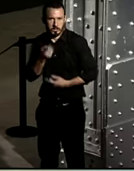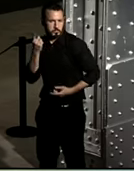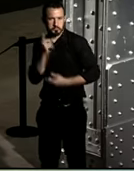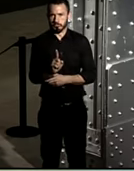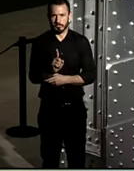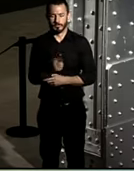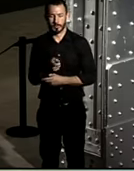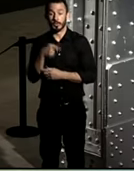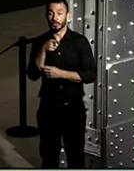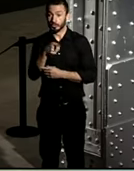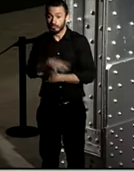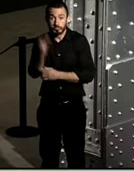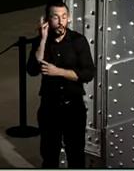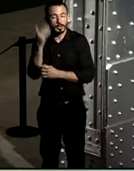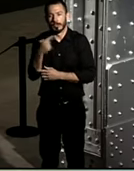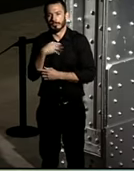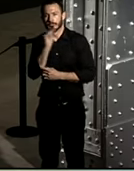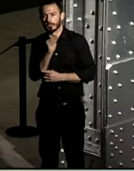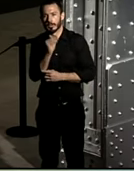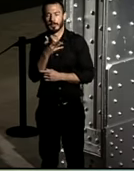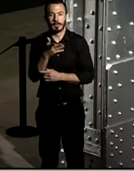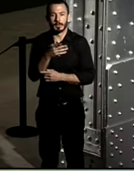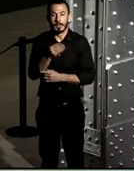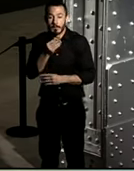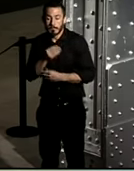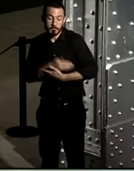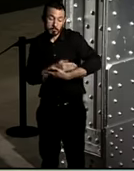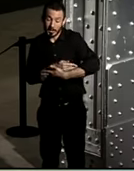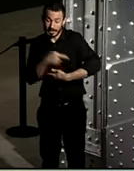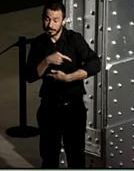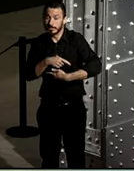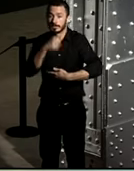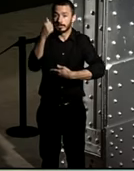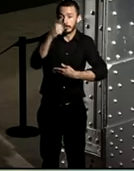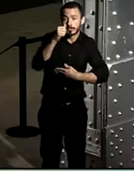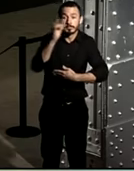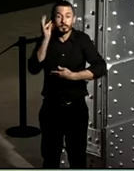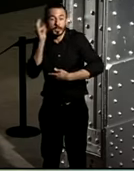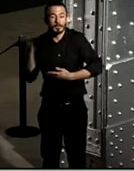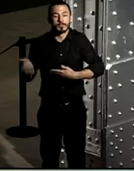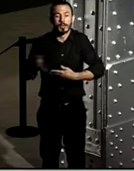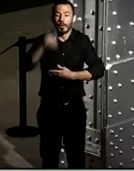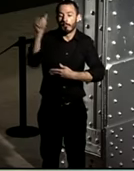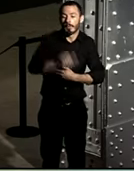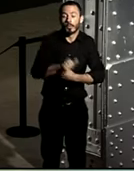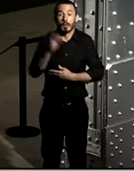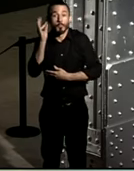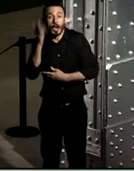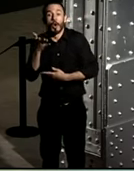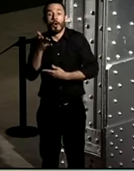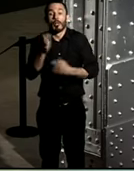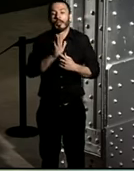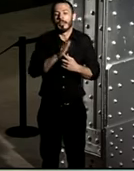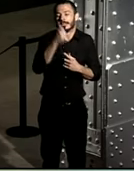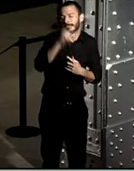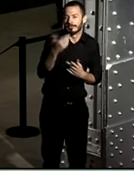Eres una mujer, entonces quiero preguntarte si el sexo de este bebé es femenino porque es una película o es masculino porque es el